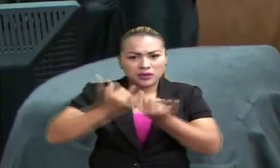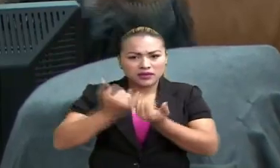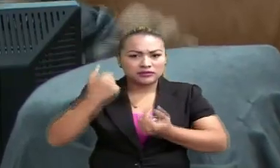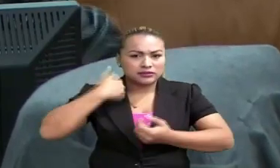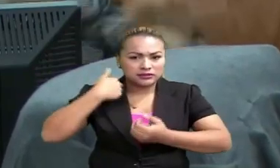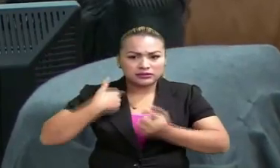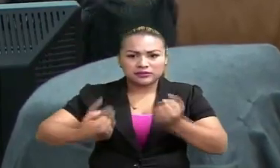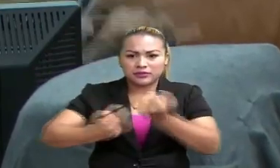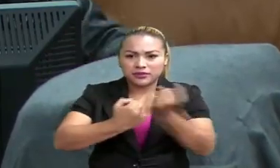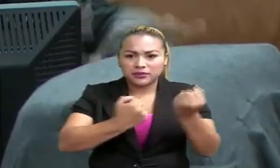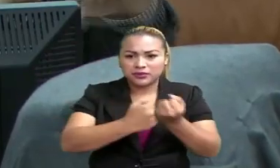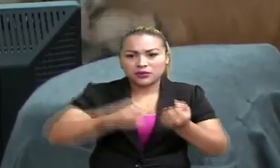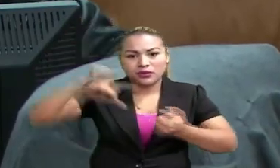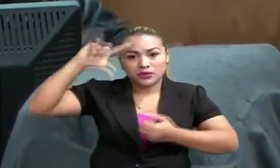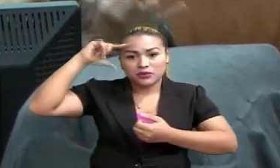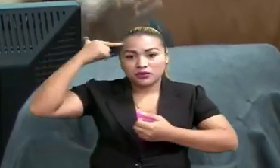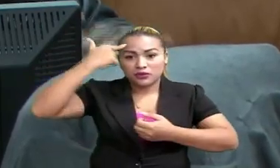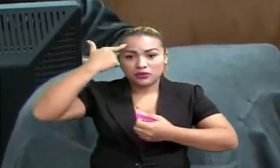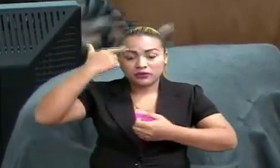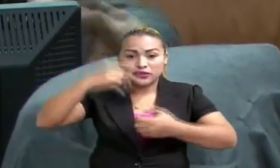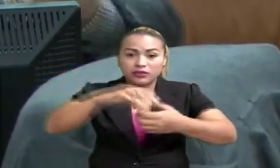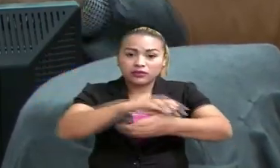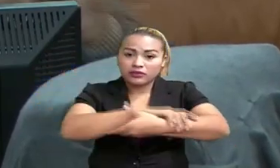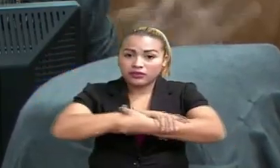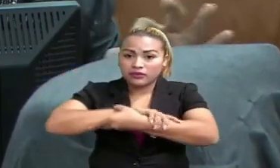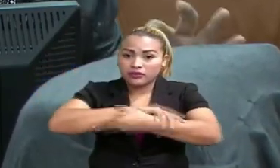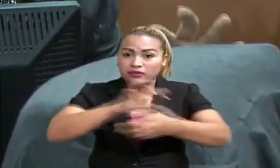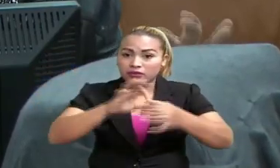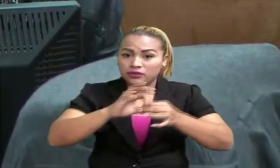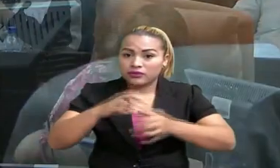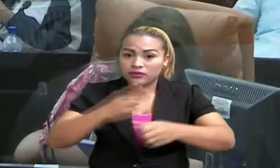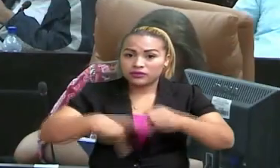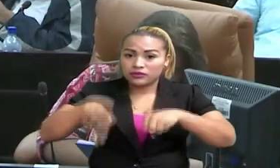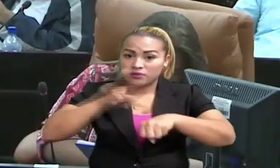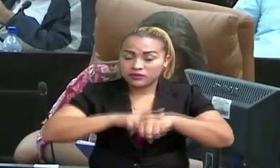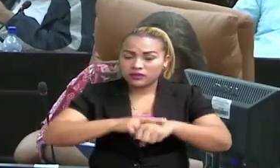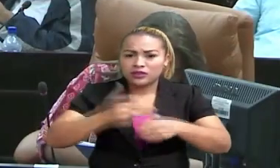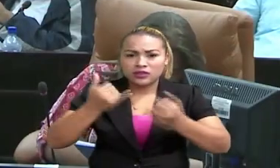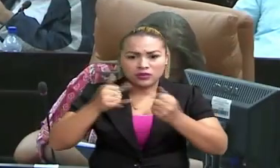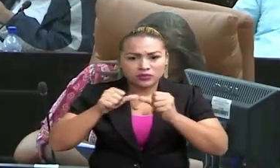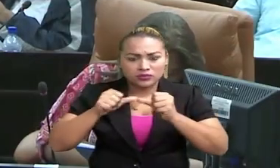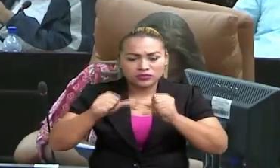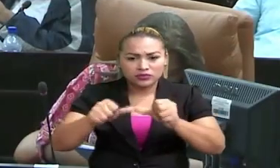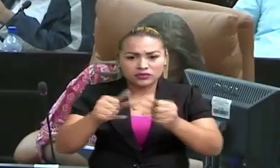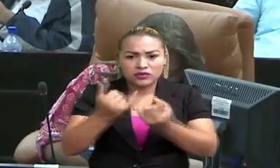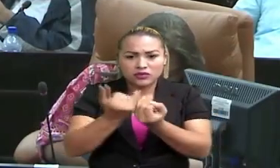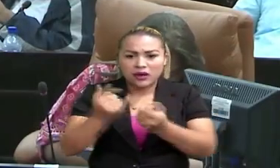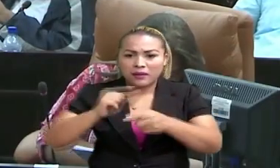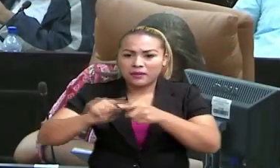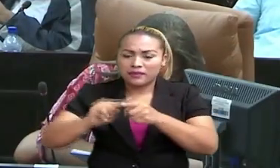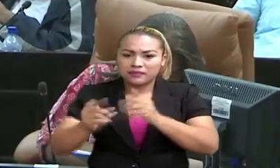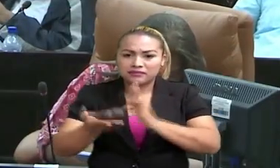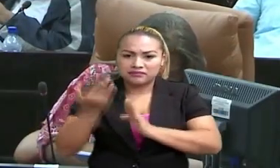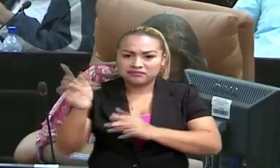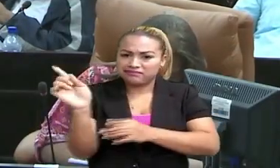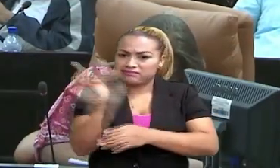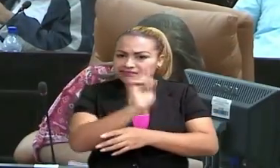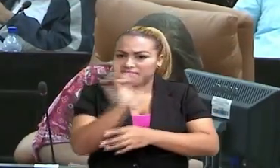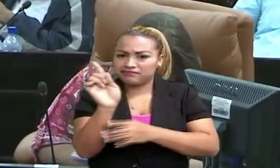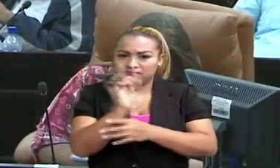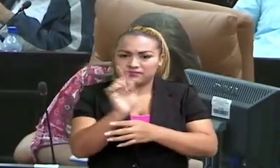y garantizando que el sector productivo agropecuario siga exonerado bajo listas taxativas para que